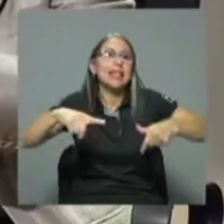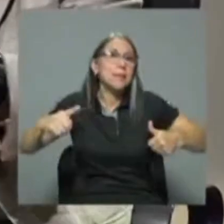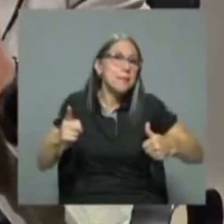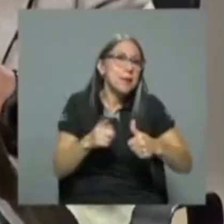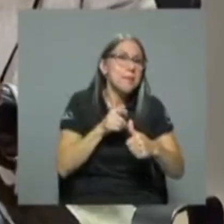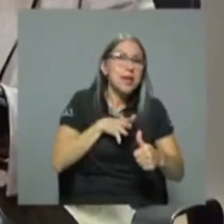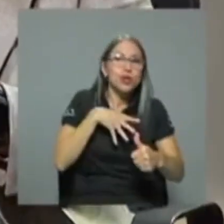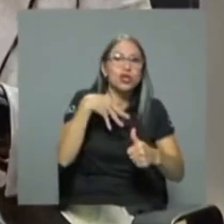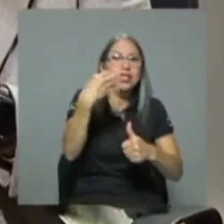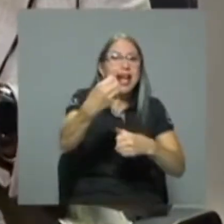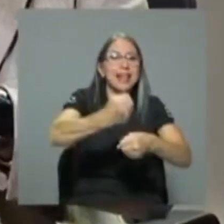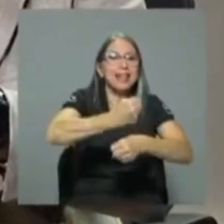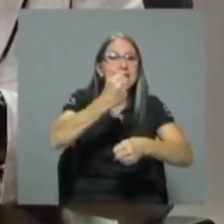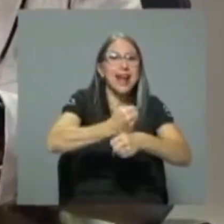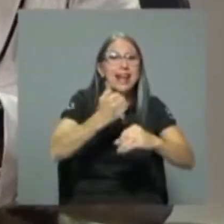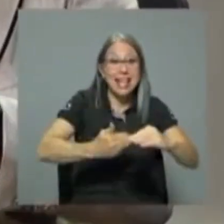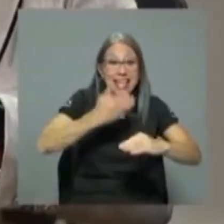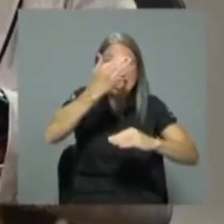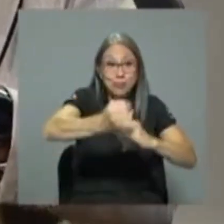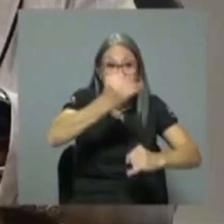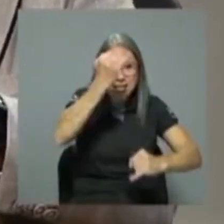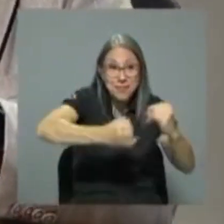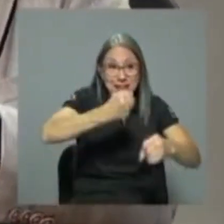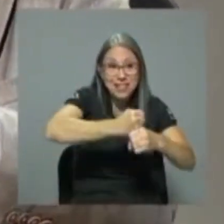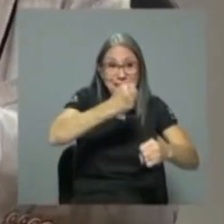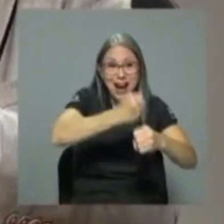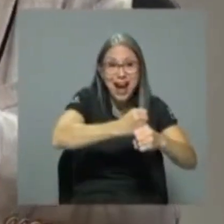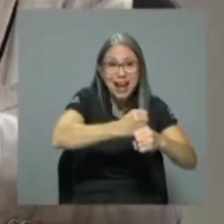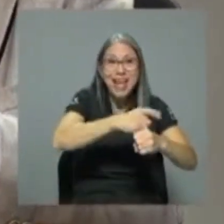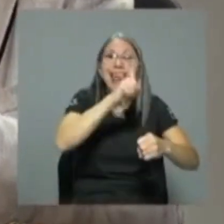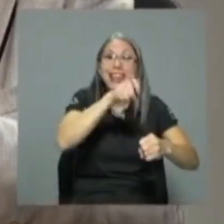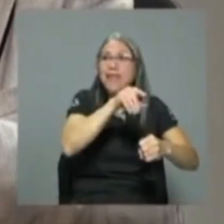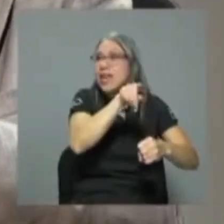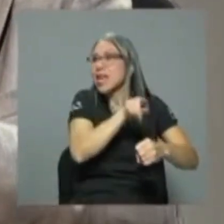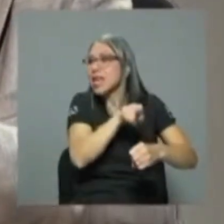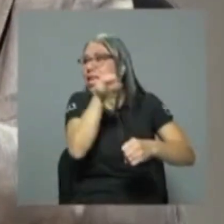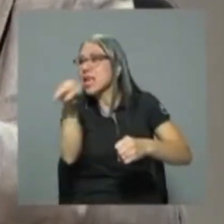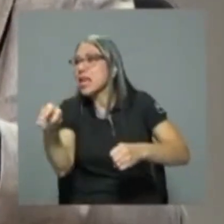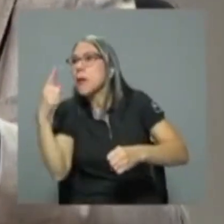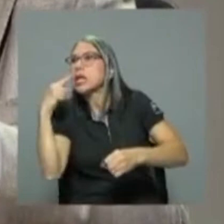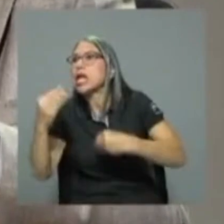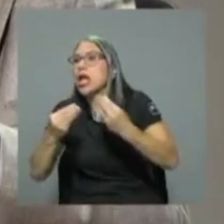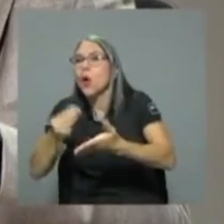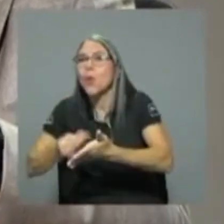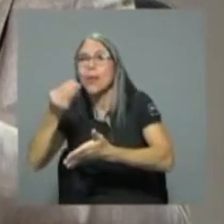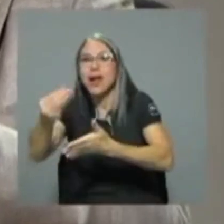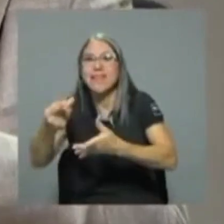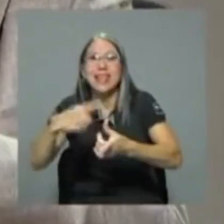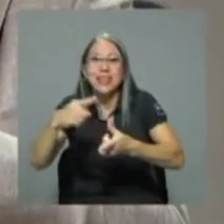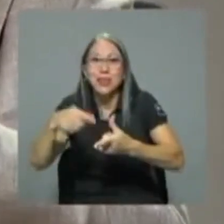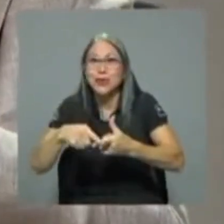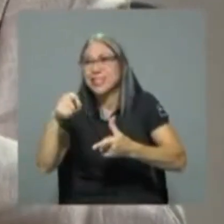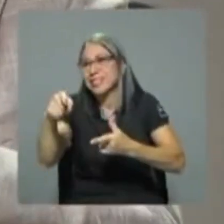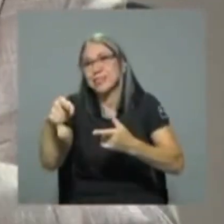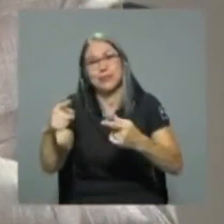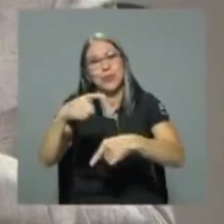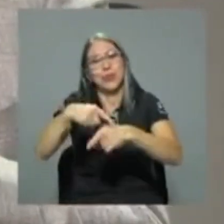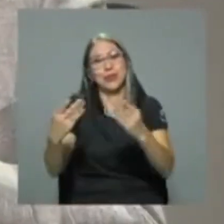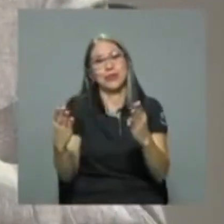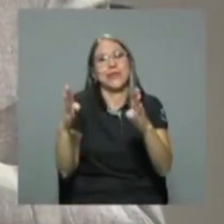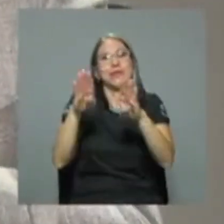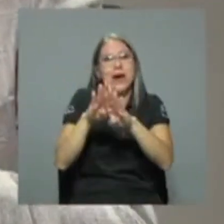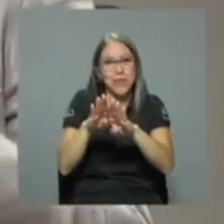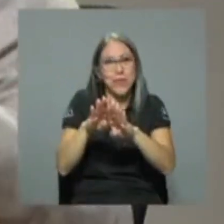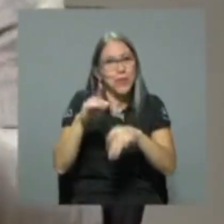mundo, toda esa demanda desapareció. Pero realmente recuerdo, fueron los meses de